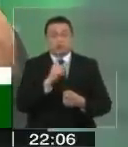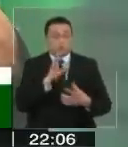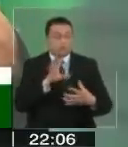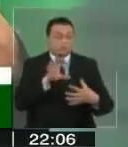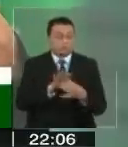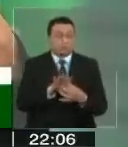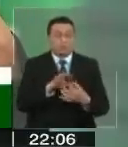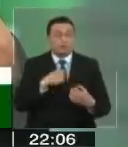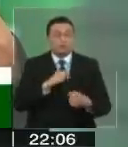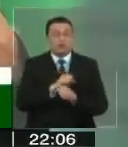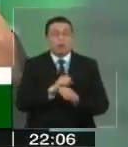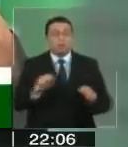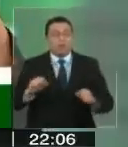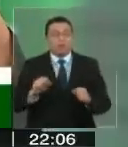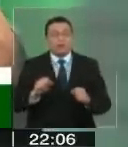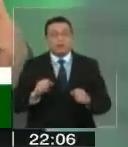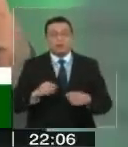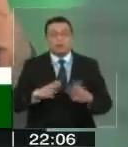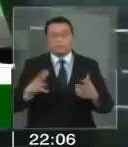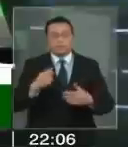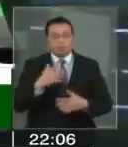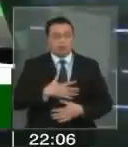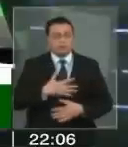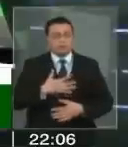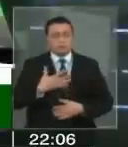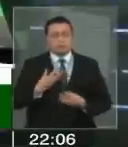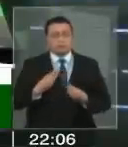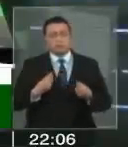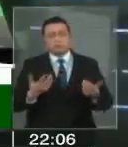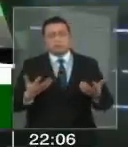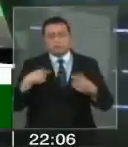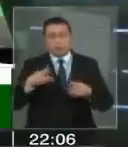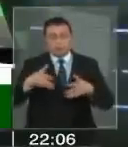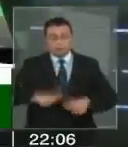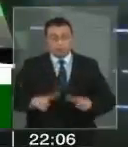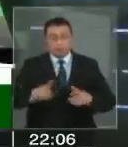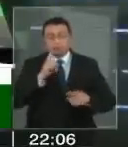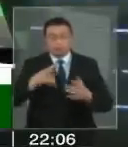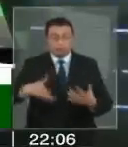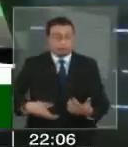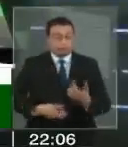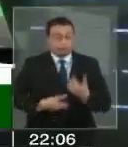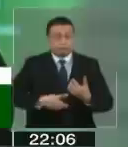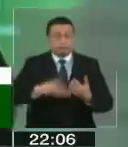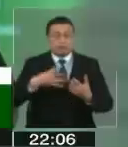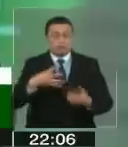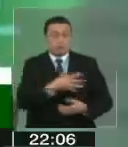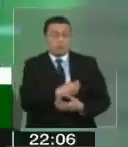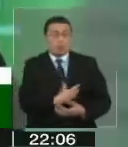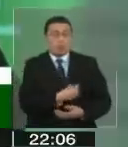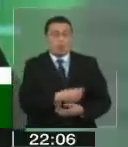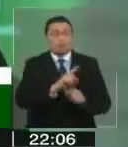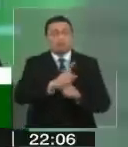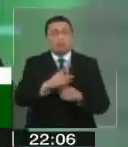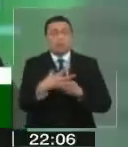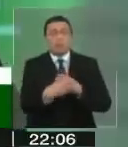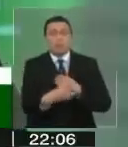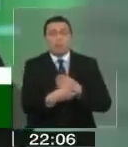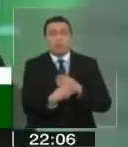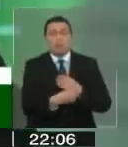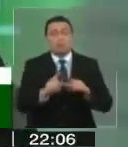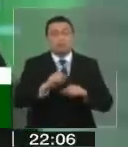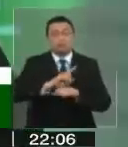de mamá-hijo. Es una cosa de instinto, porque cuando tú naces tu guagua, tú te lo pones y un sapito que se pega a tu pecho. Hay